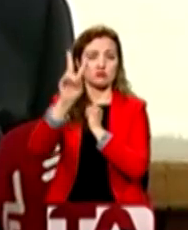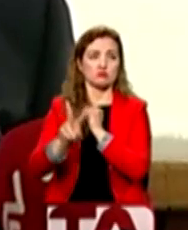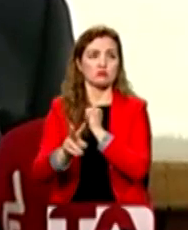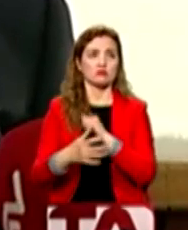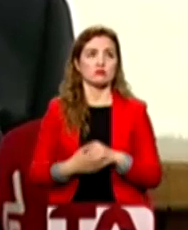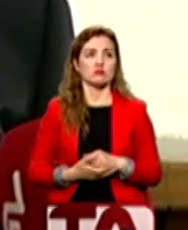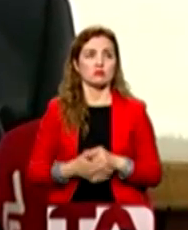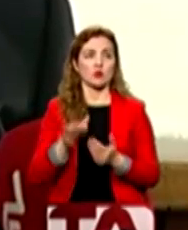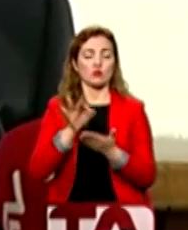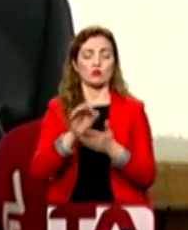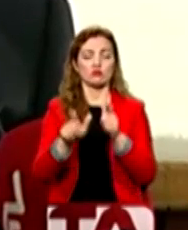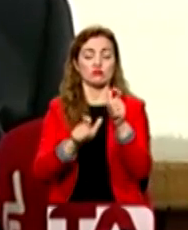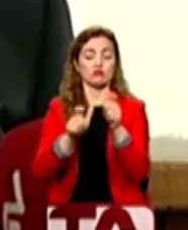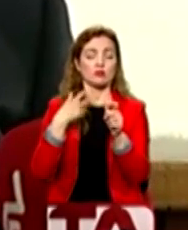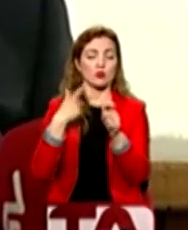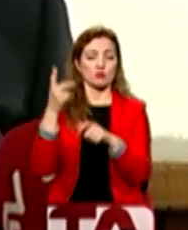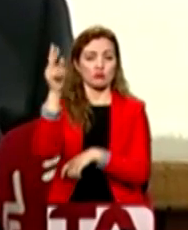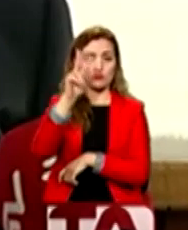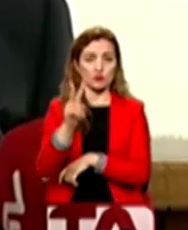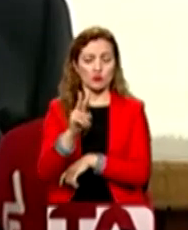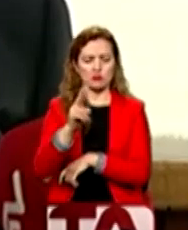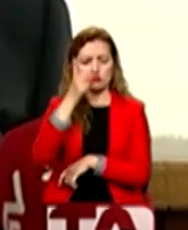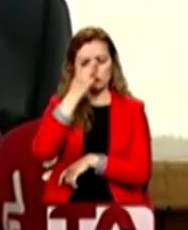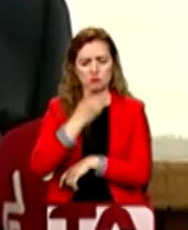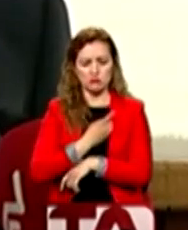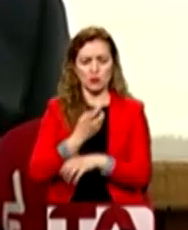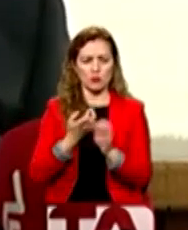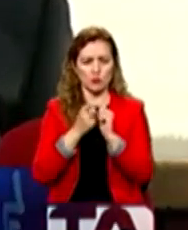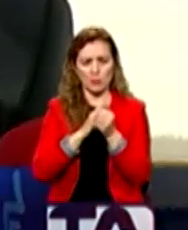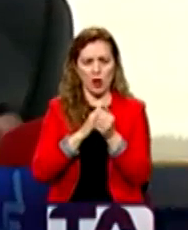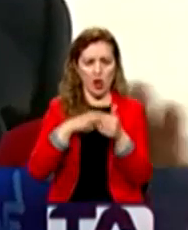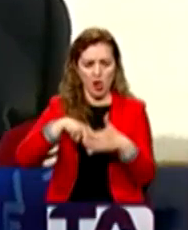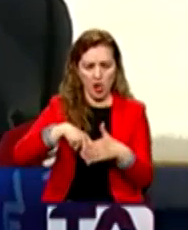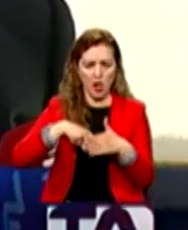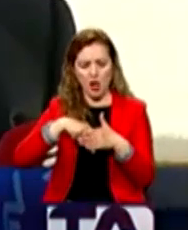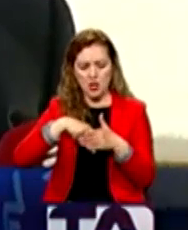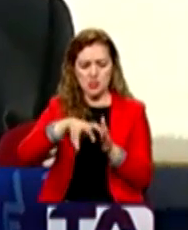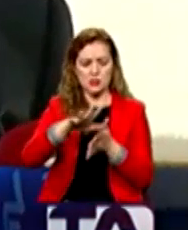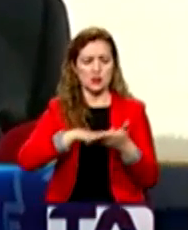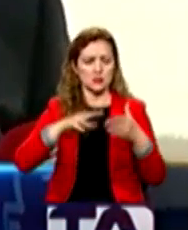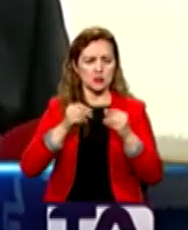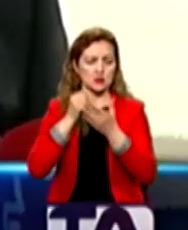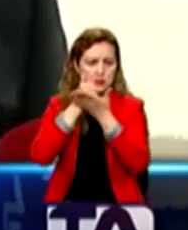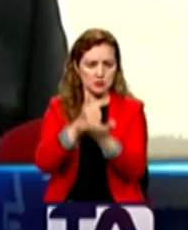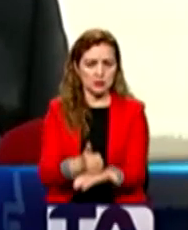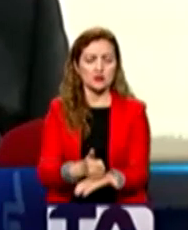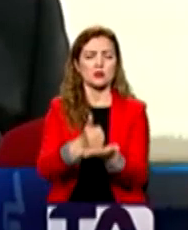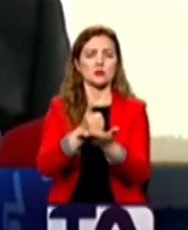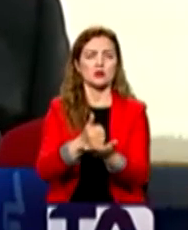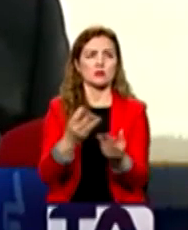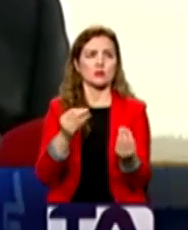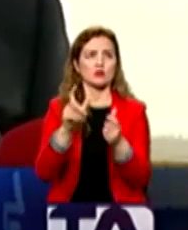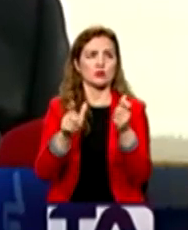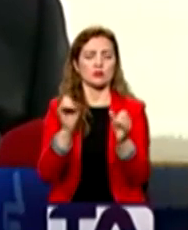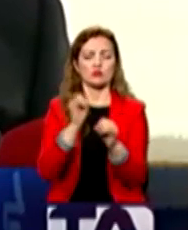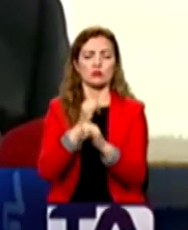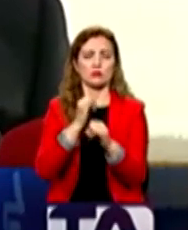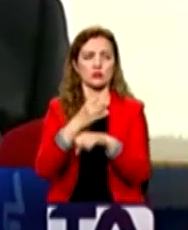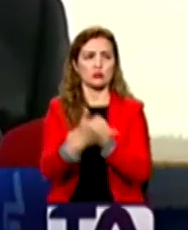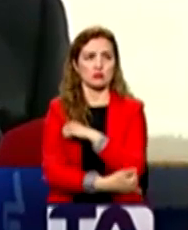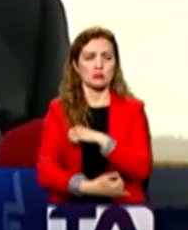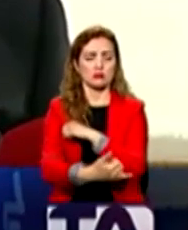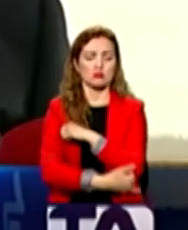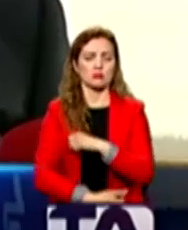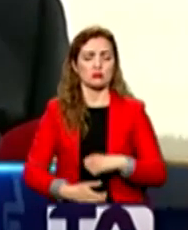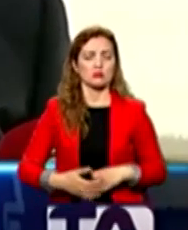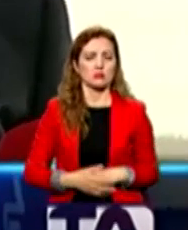de Venezuela es el que va a resolver todas las dificultades con la ayuda, ciertamente, de muchas instancias, muchos países,